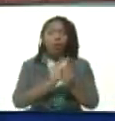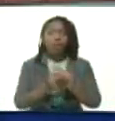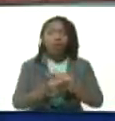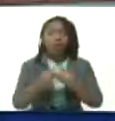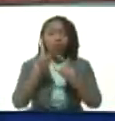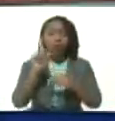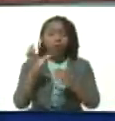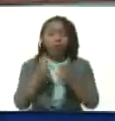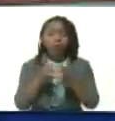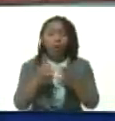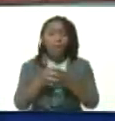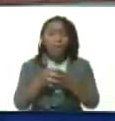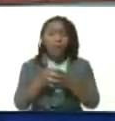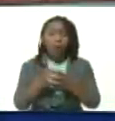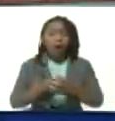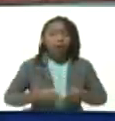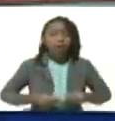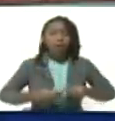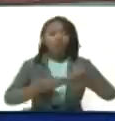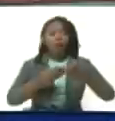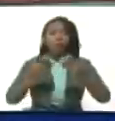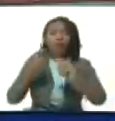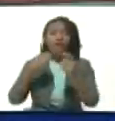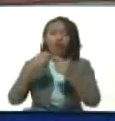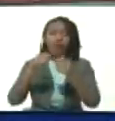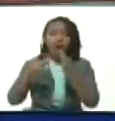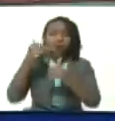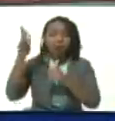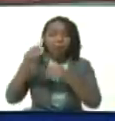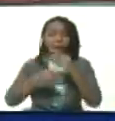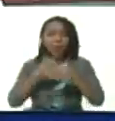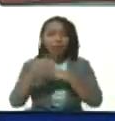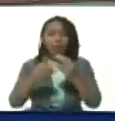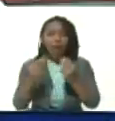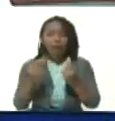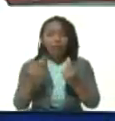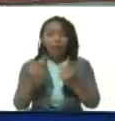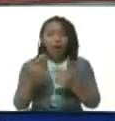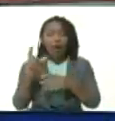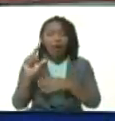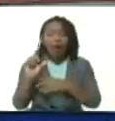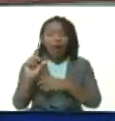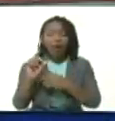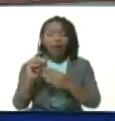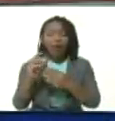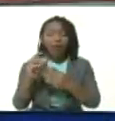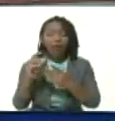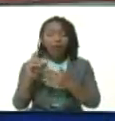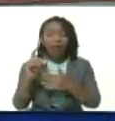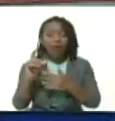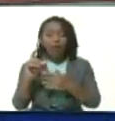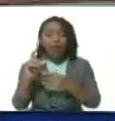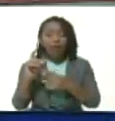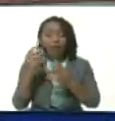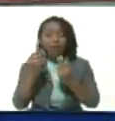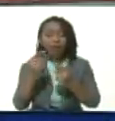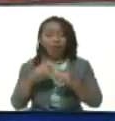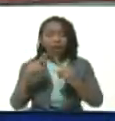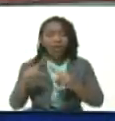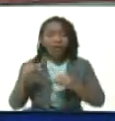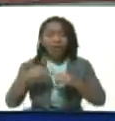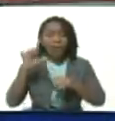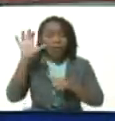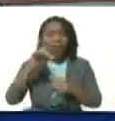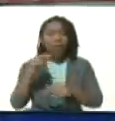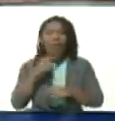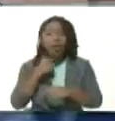los sectores exportadores para generar riqueza en divisas para el país. ¿Qué les parece? ¿Les